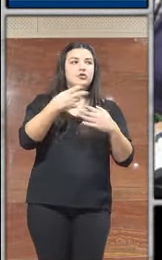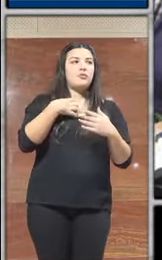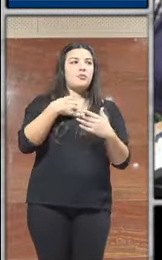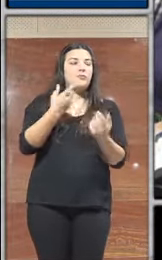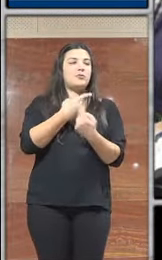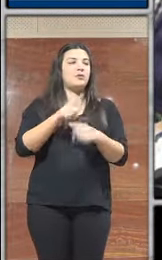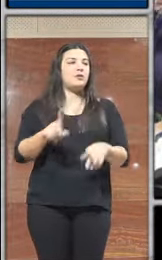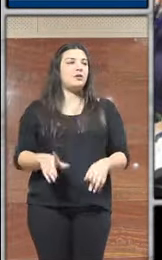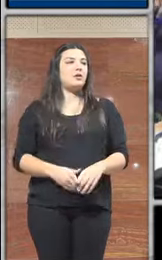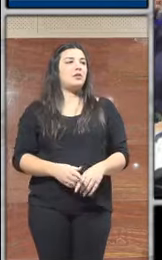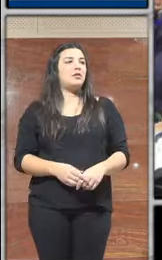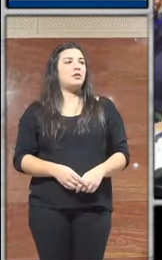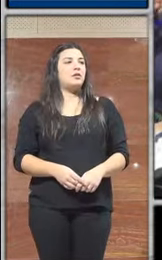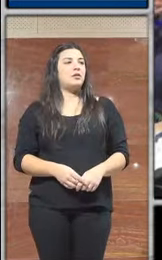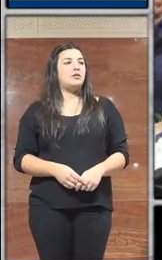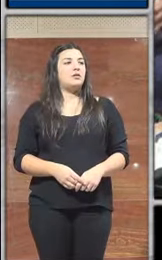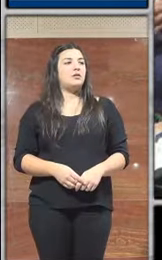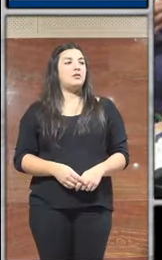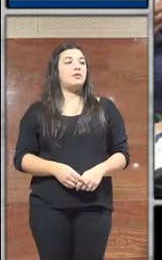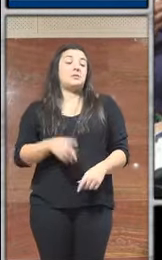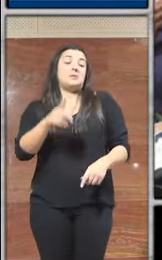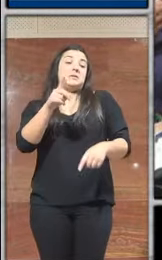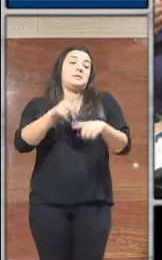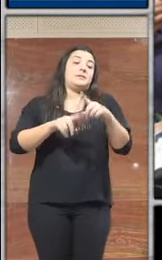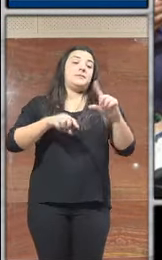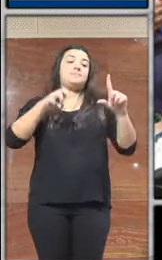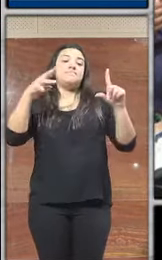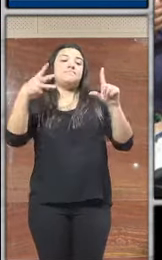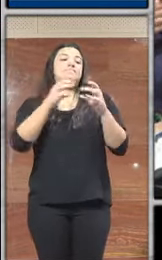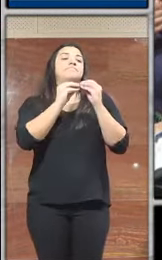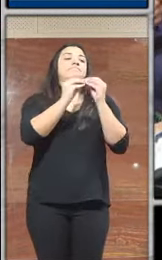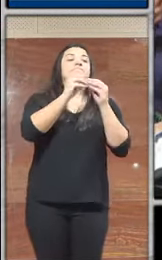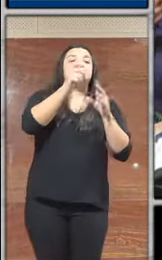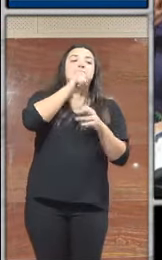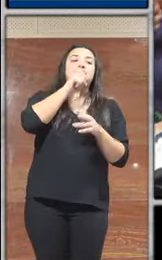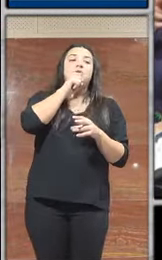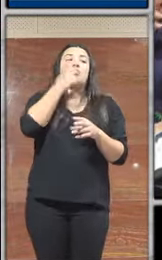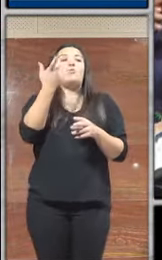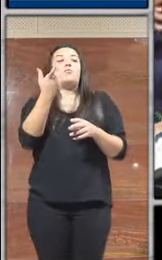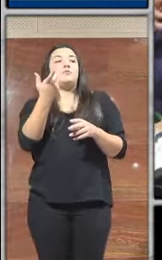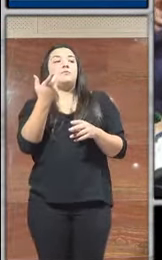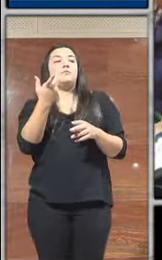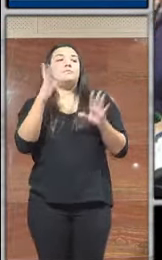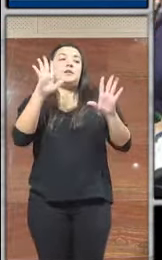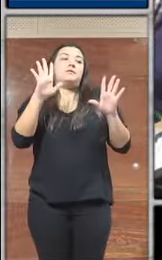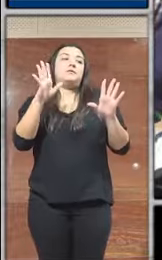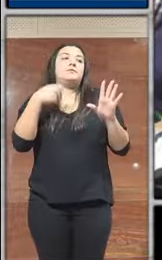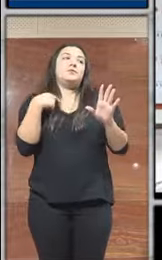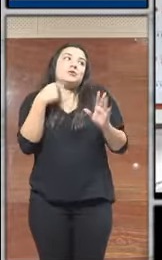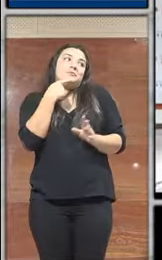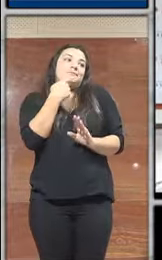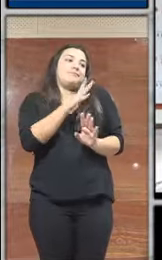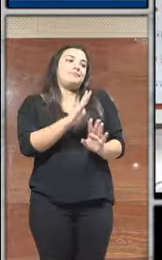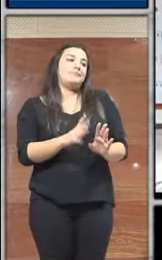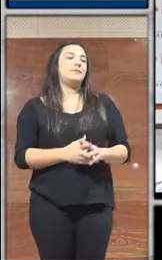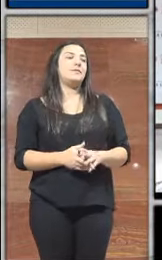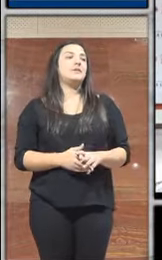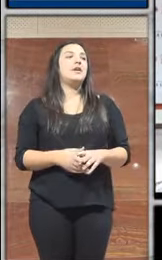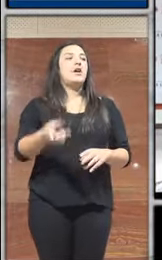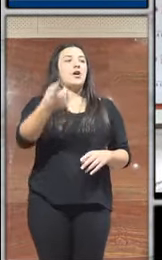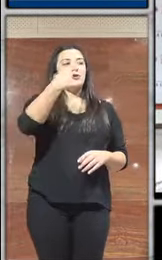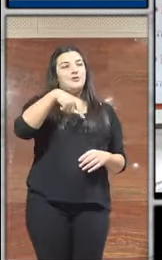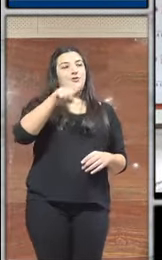bueno es un proyecto muy ambicioso porque depende de cómo están hechas las páginas lenguaje informático y demás pero yo ya que estoy pido nosotros también